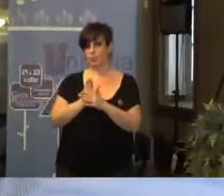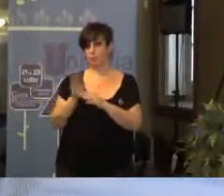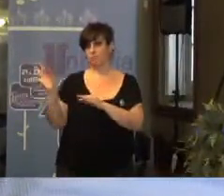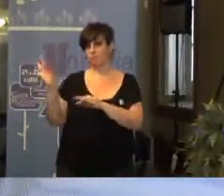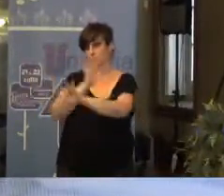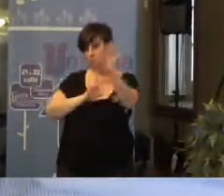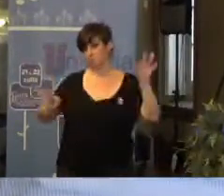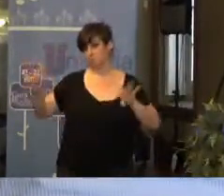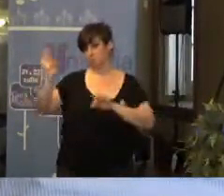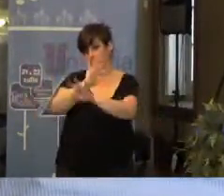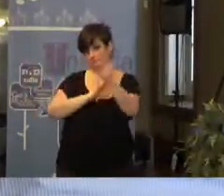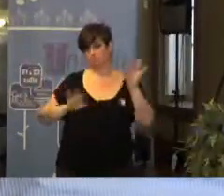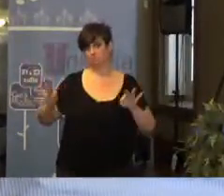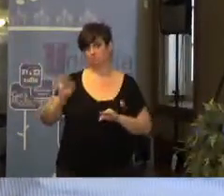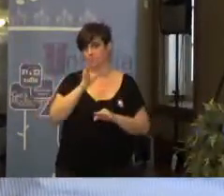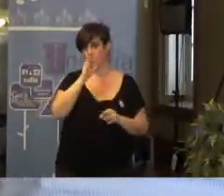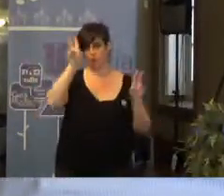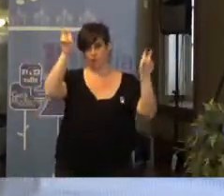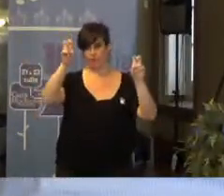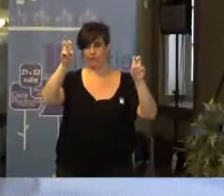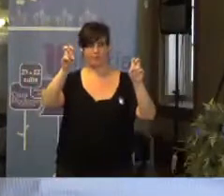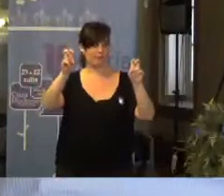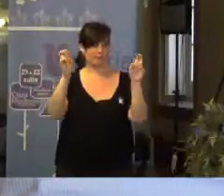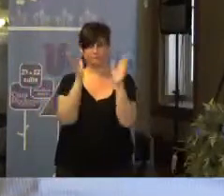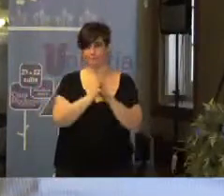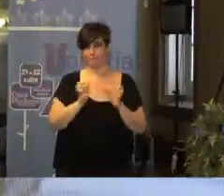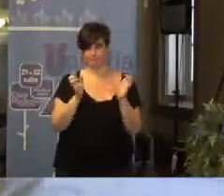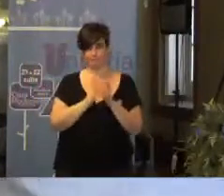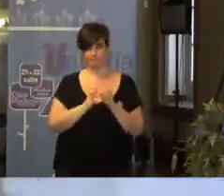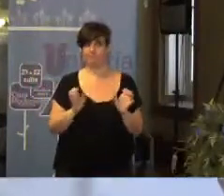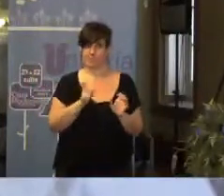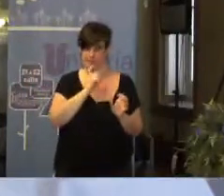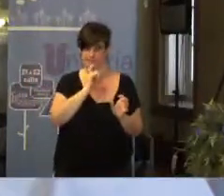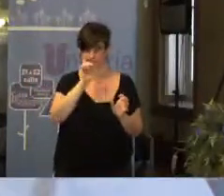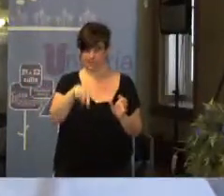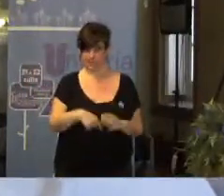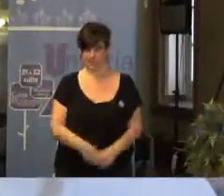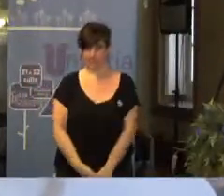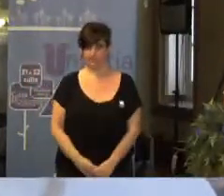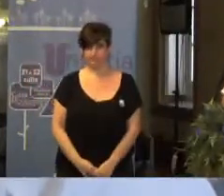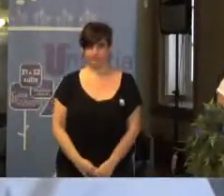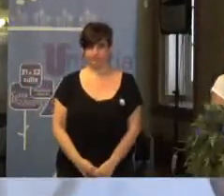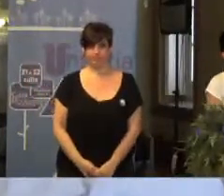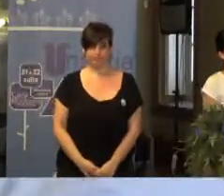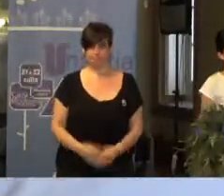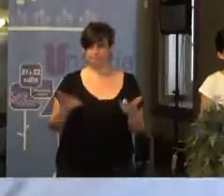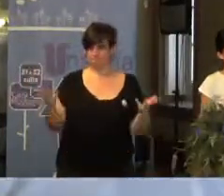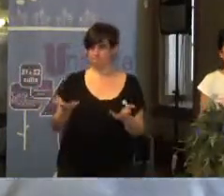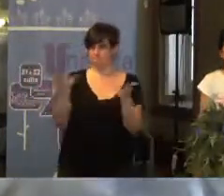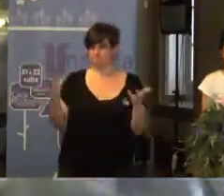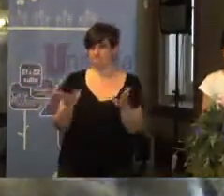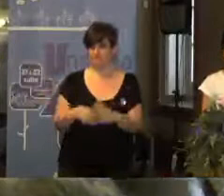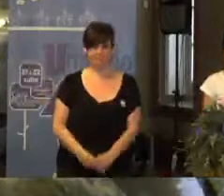Intercambio, xa vedes que o tema é apaixoante, tan apaixoante como difícil, pero deixaremos aquí un reto, así que animade.